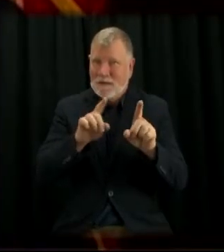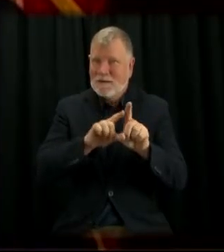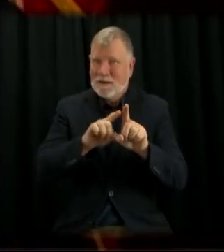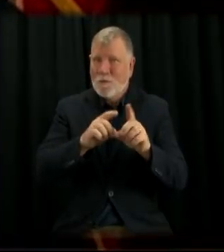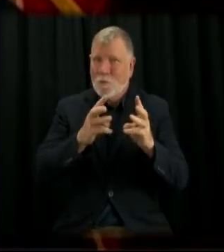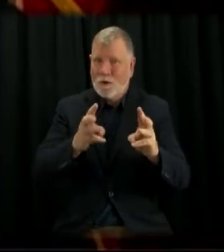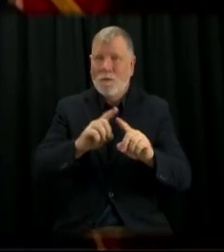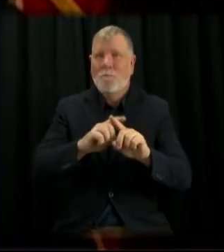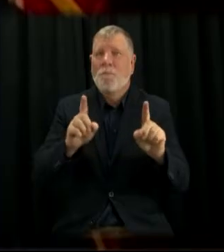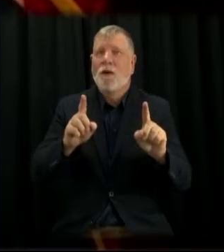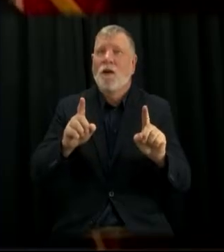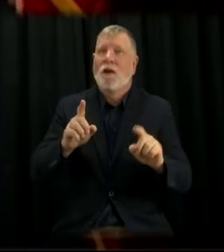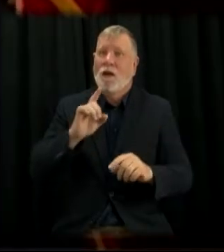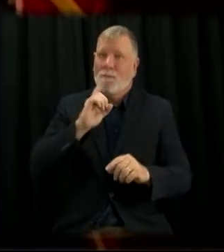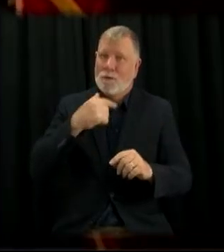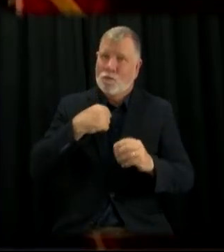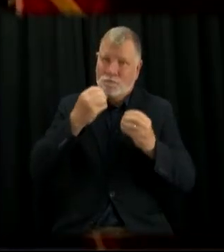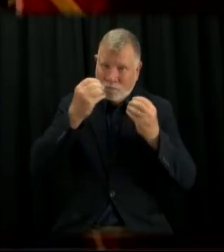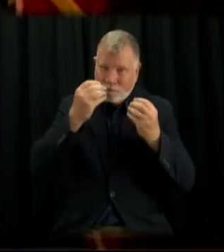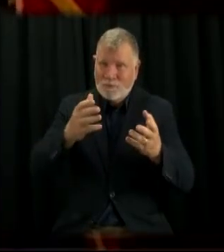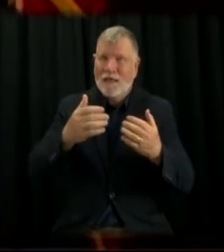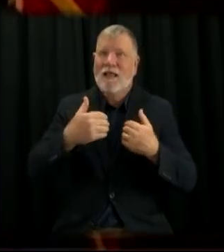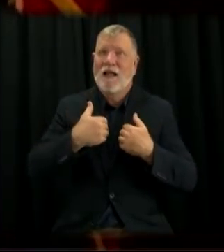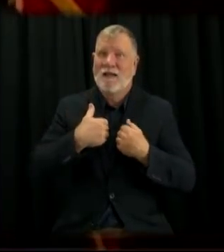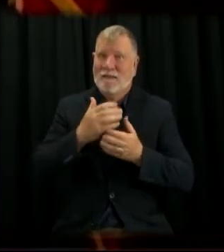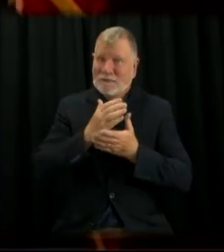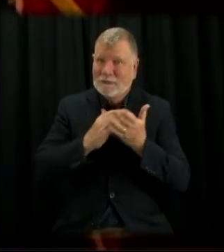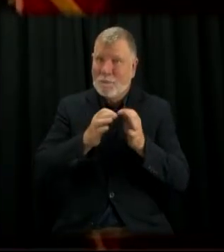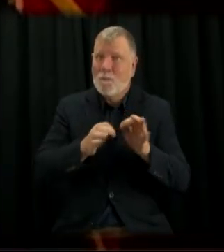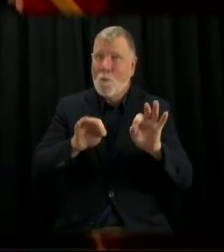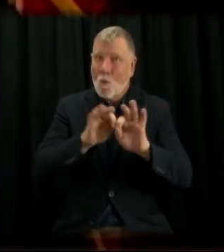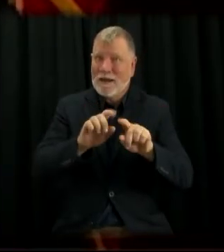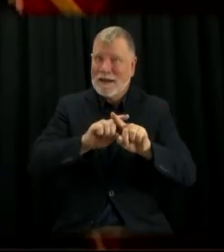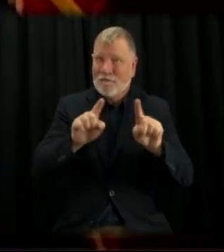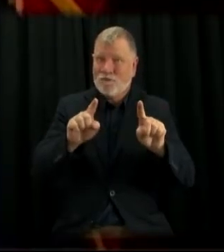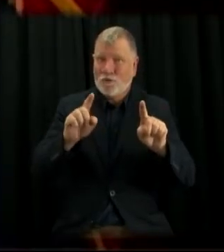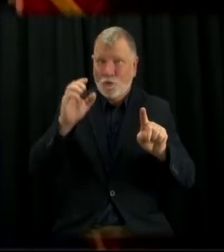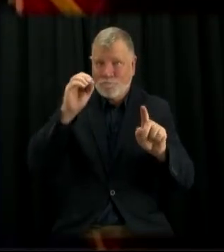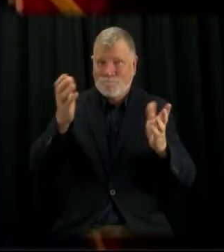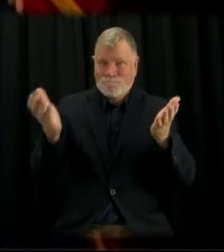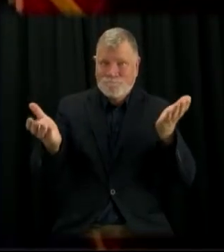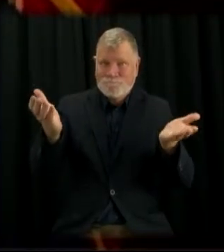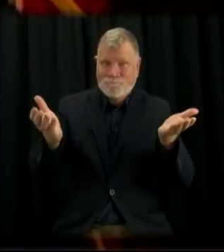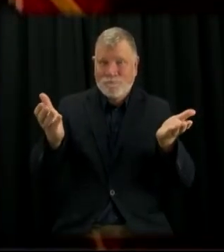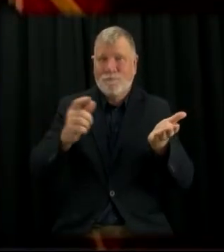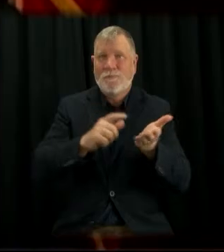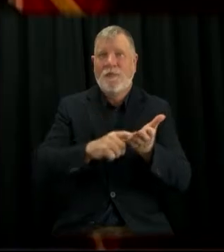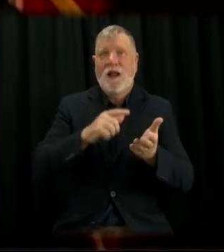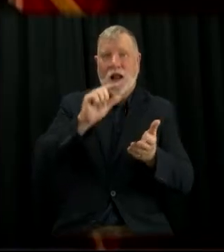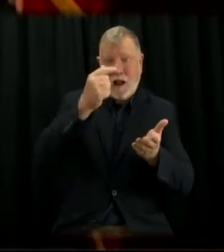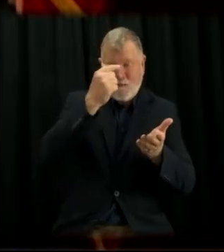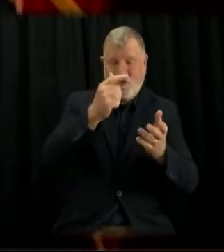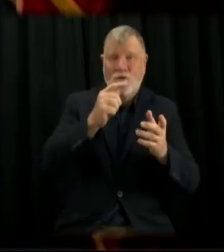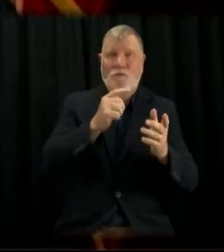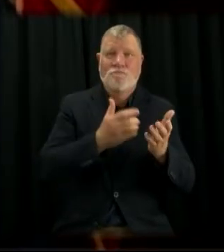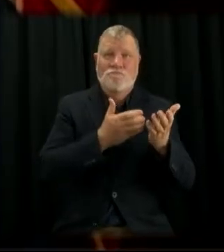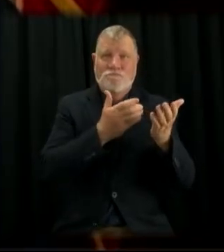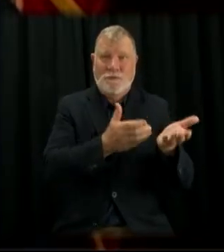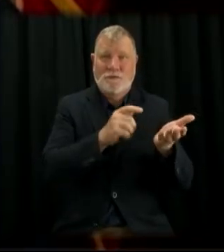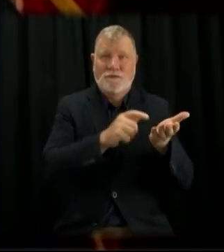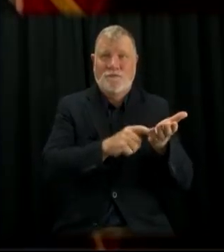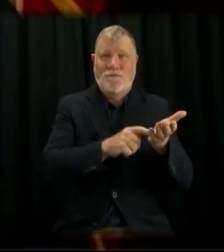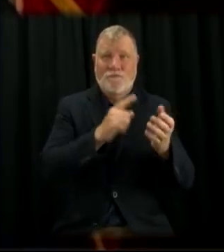sentidos. Sin embargo, debo subrayar que todavía hay algunos proyectos importantes, específicamente el